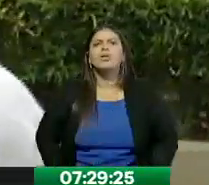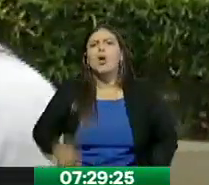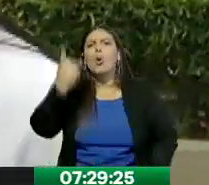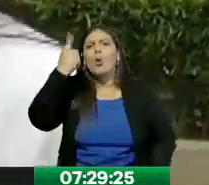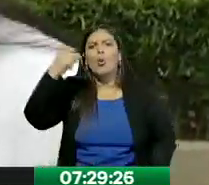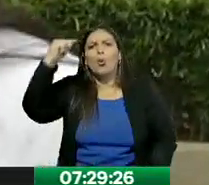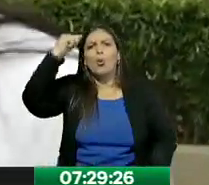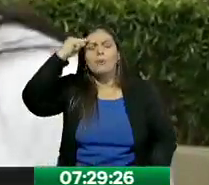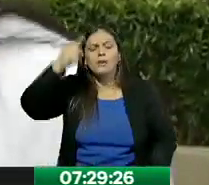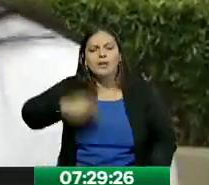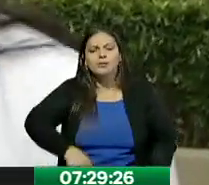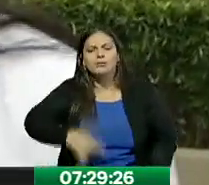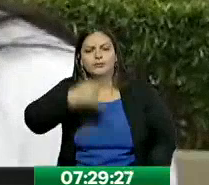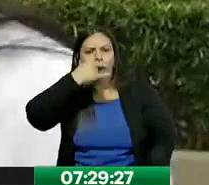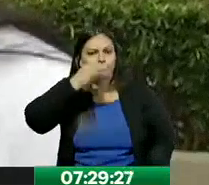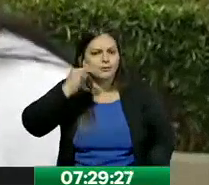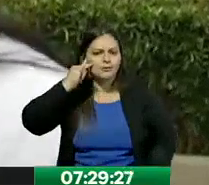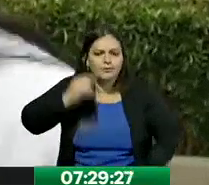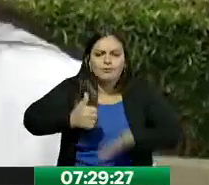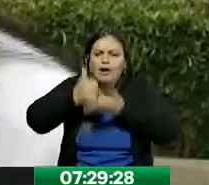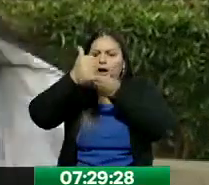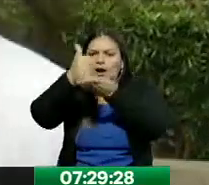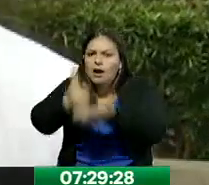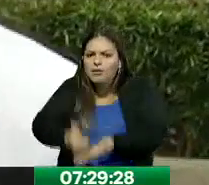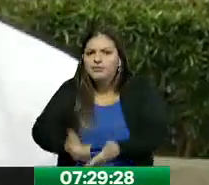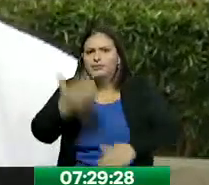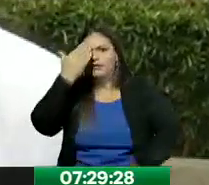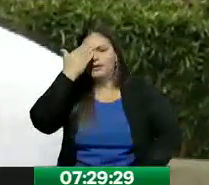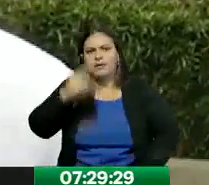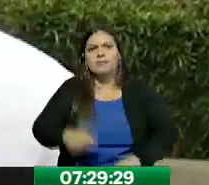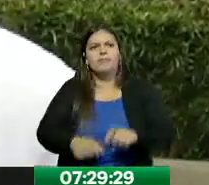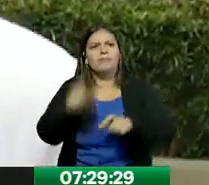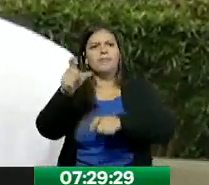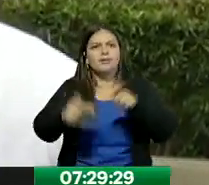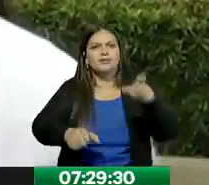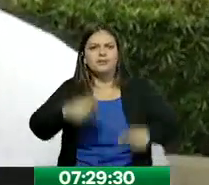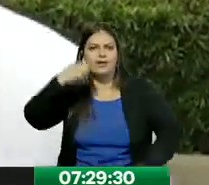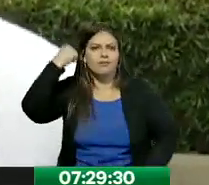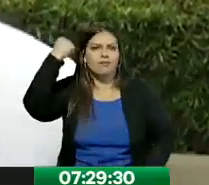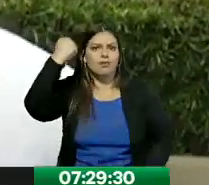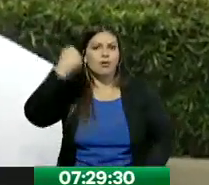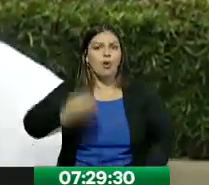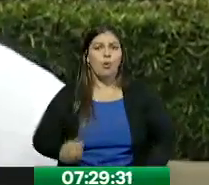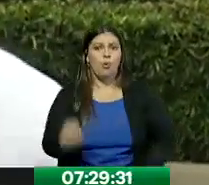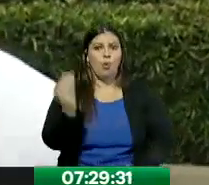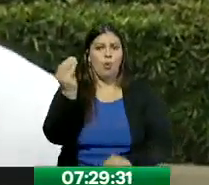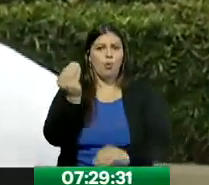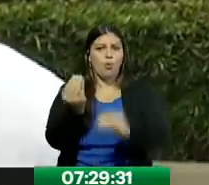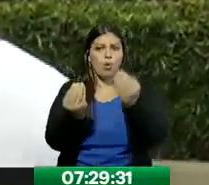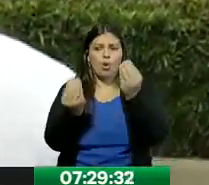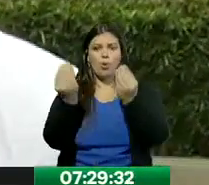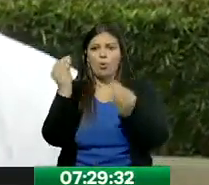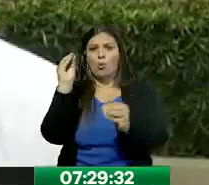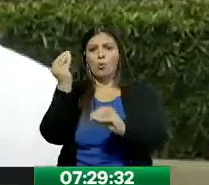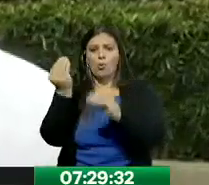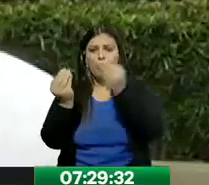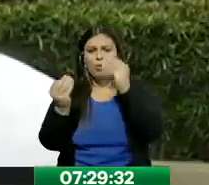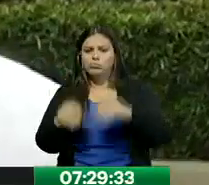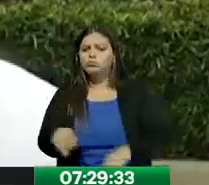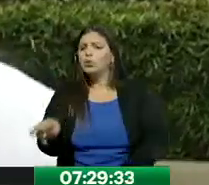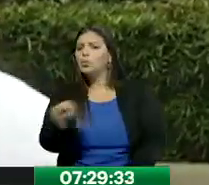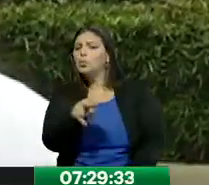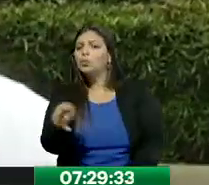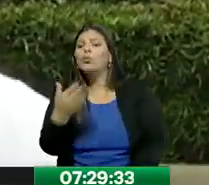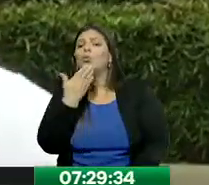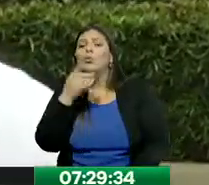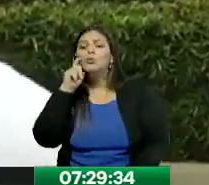ser salvador externo para el goce y el disfrute de los derechos sexuales de los adolescentes. Creemos que hay cosas más importantes en las